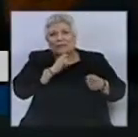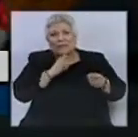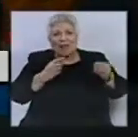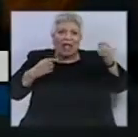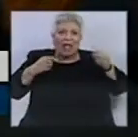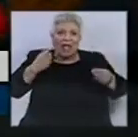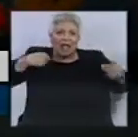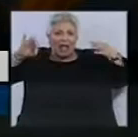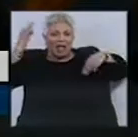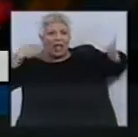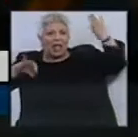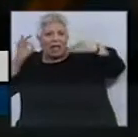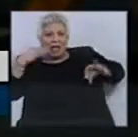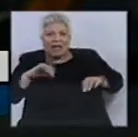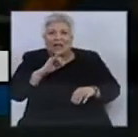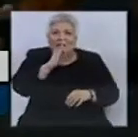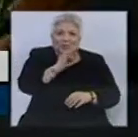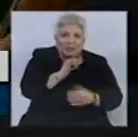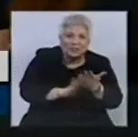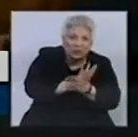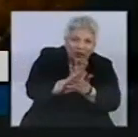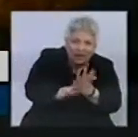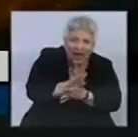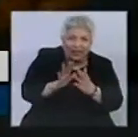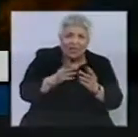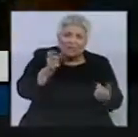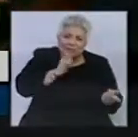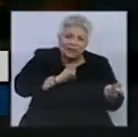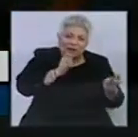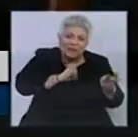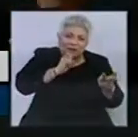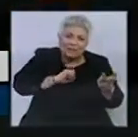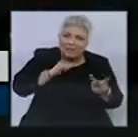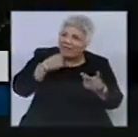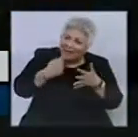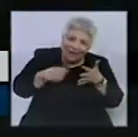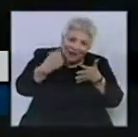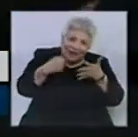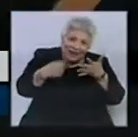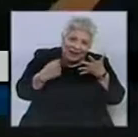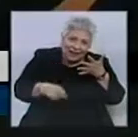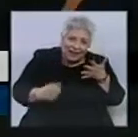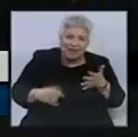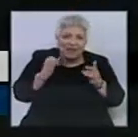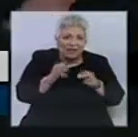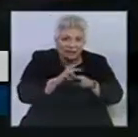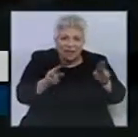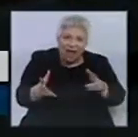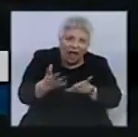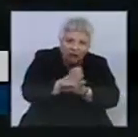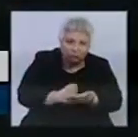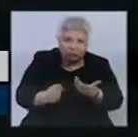teniendo la información y la construcción de la mente sistemática en el amor porque